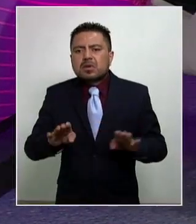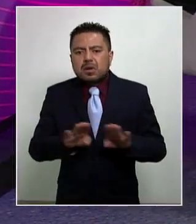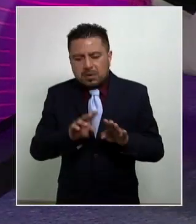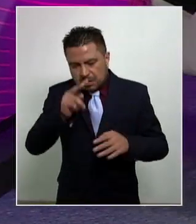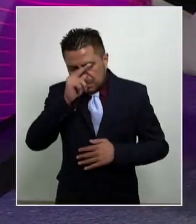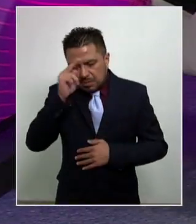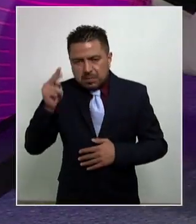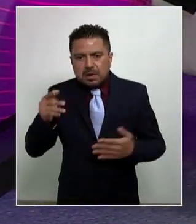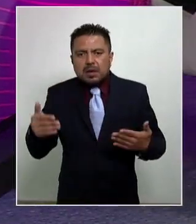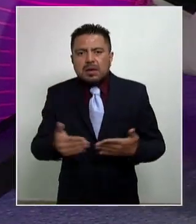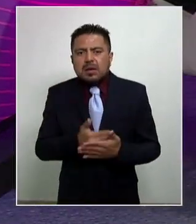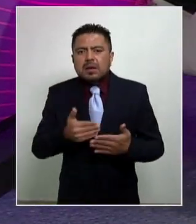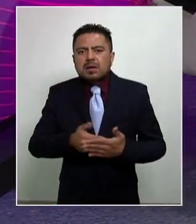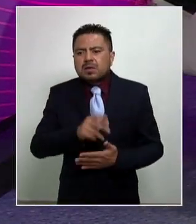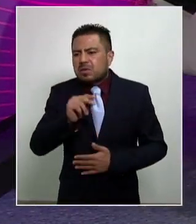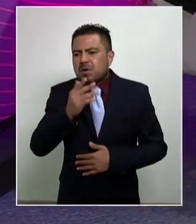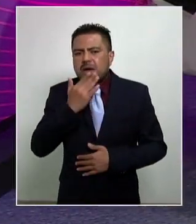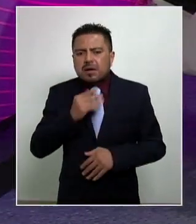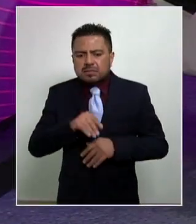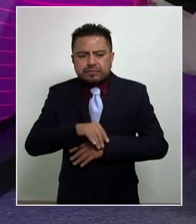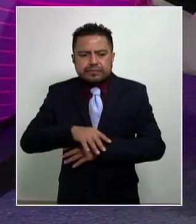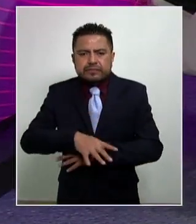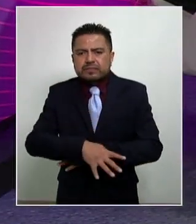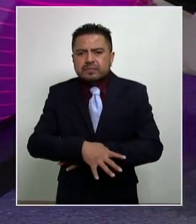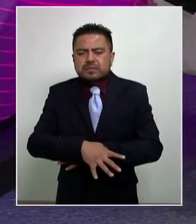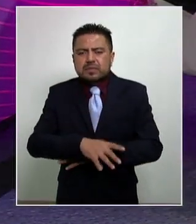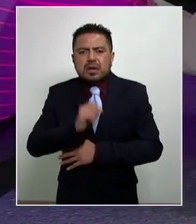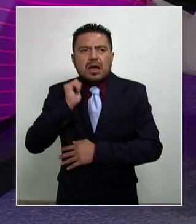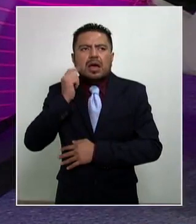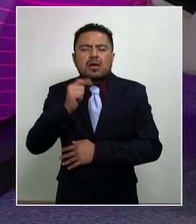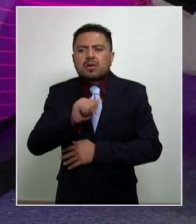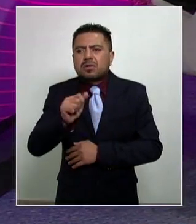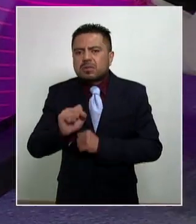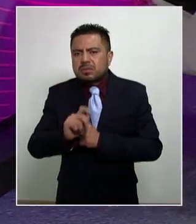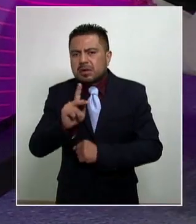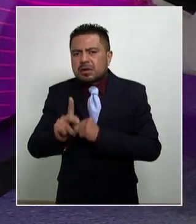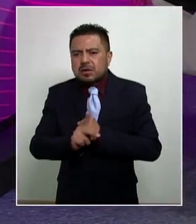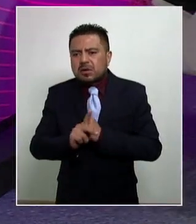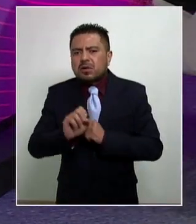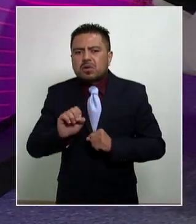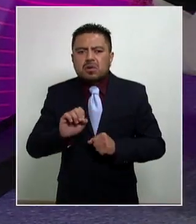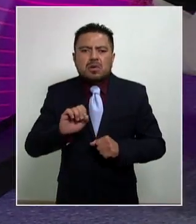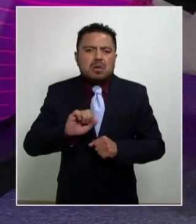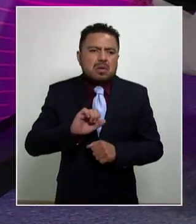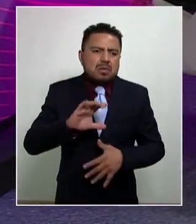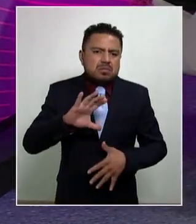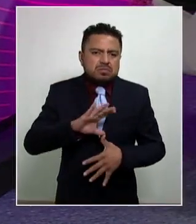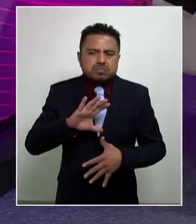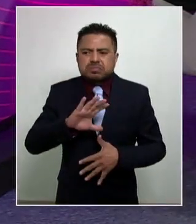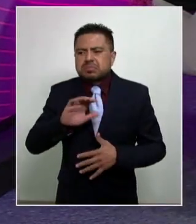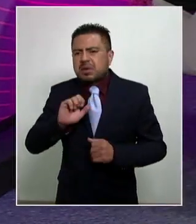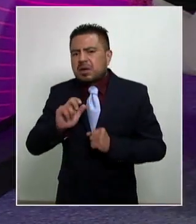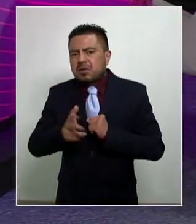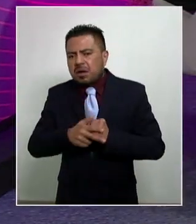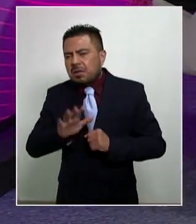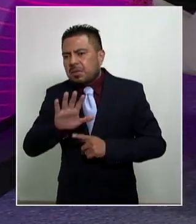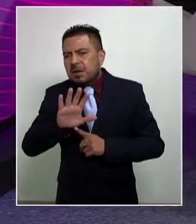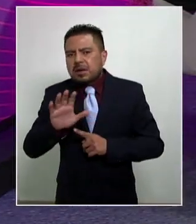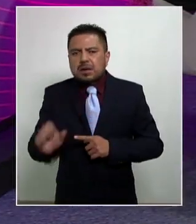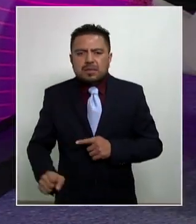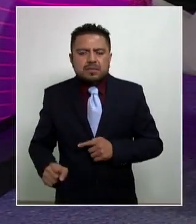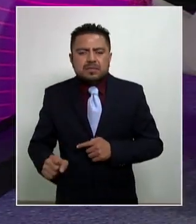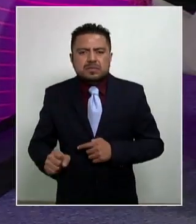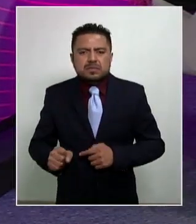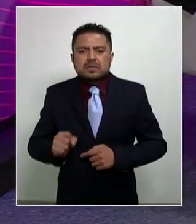y mexicanos no tienen raíces de algún otro país, de algún otro continente, porque es